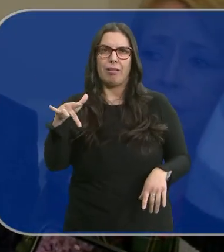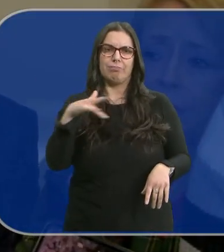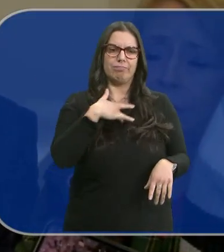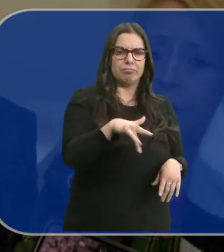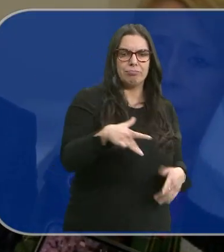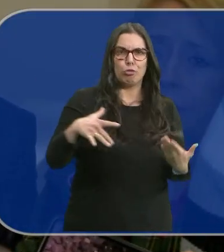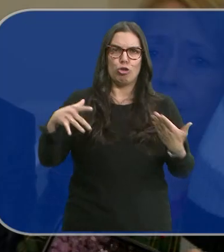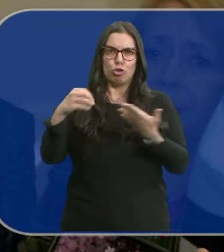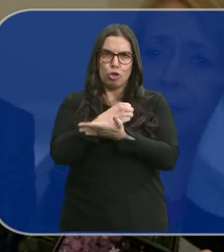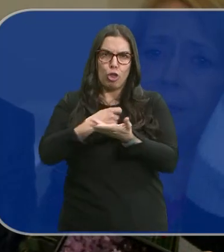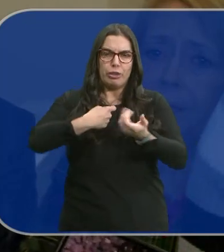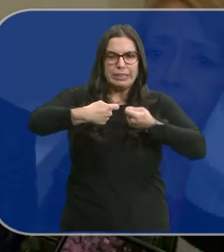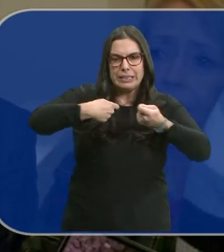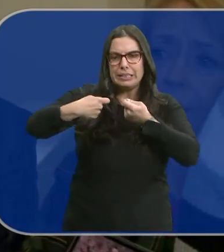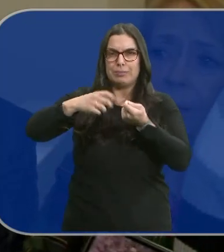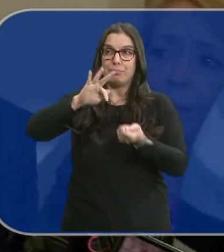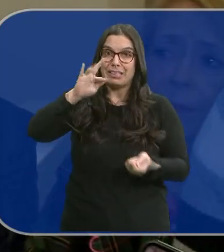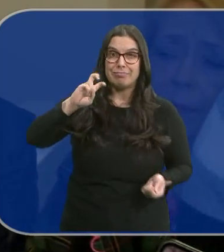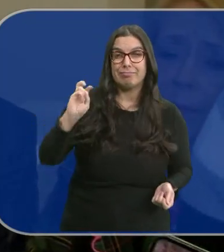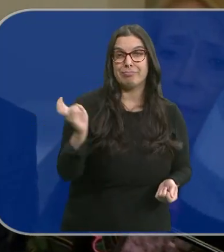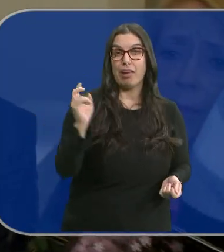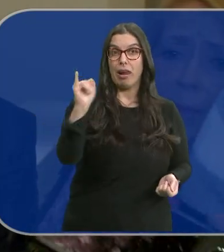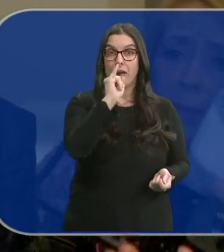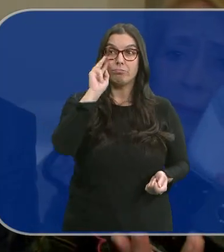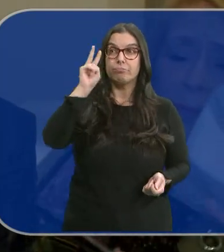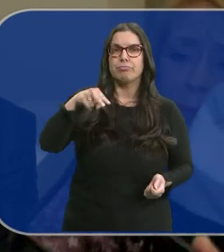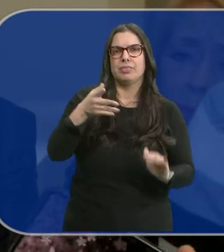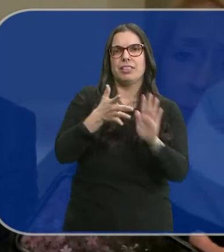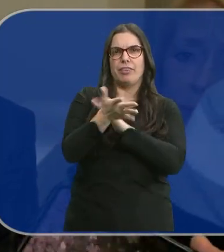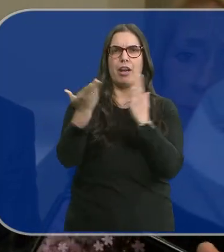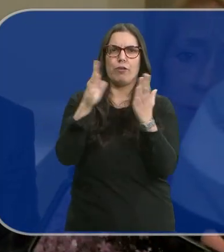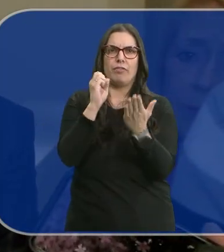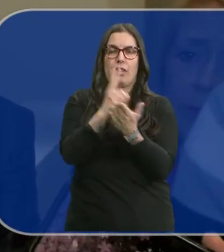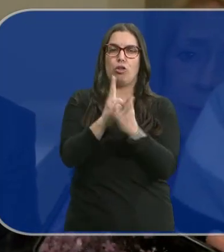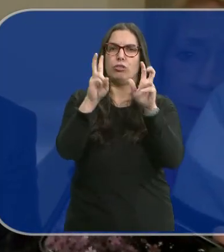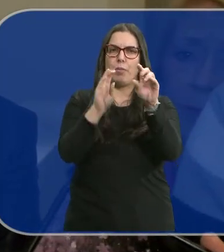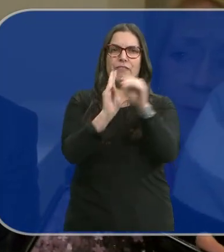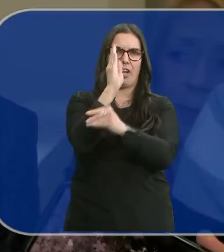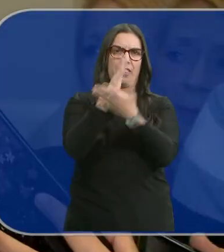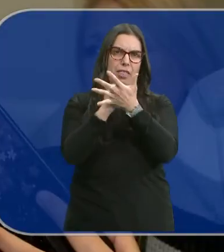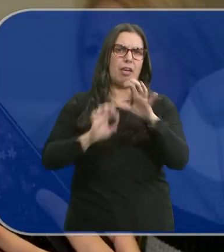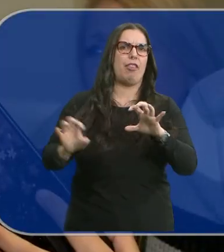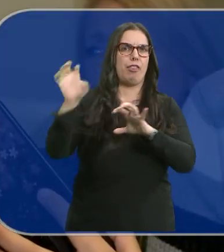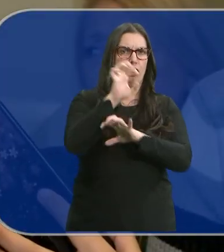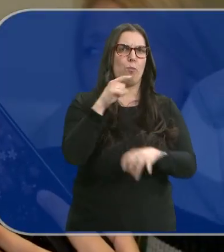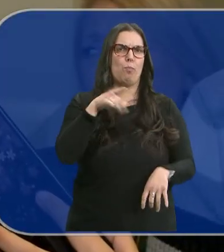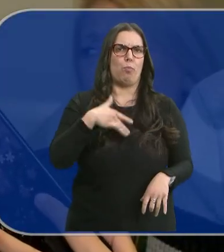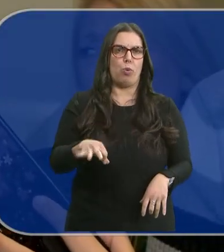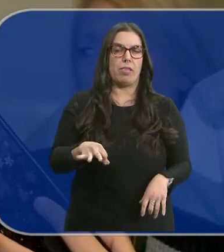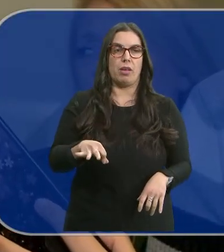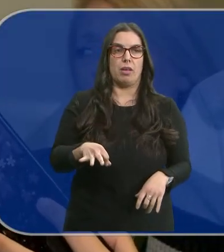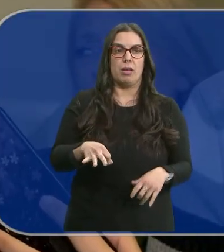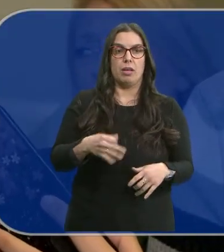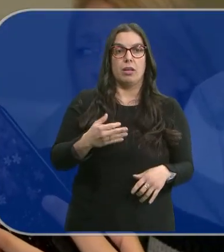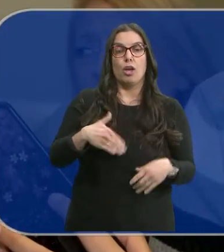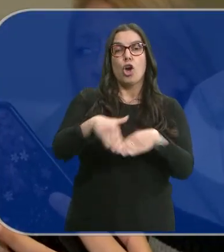partes y entender la diversidad del mismo, seremos capaces de afrontar el grandísimo reto que tenemos por delante, que es la financiación autonómica. Cuando además tienes gobiernos